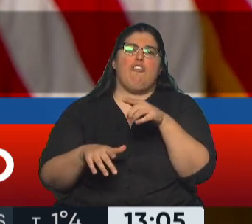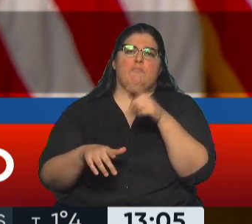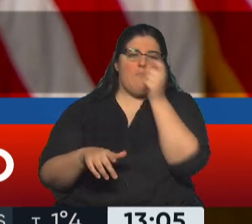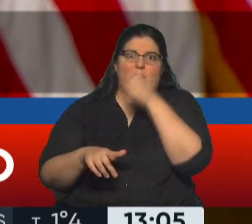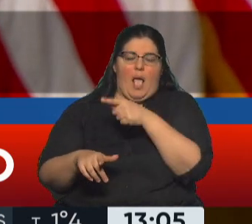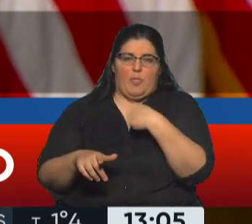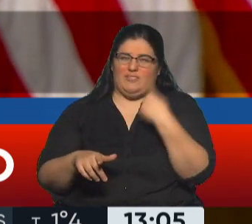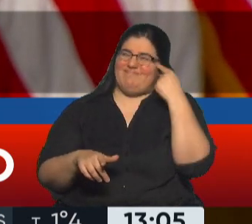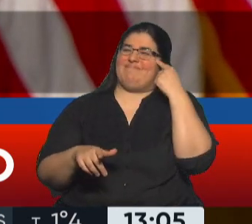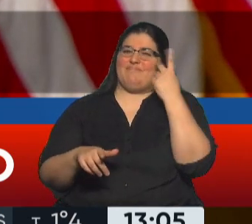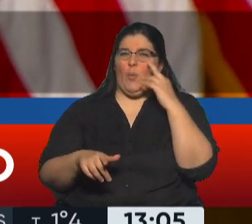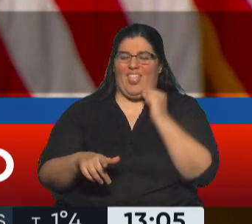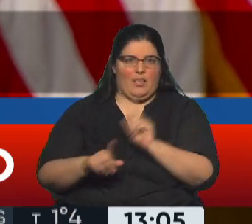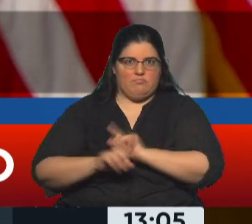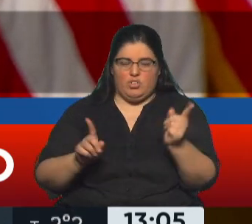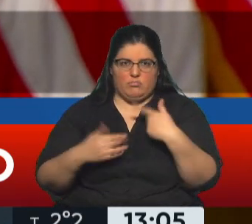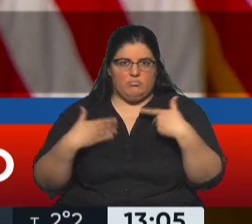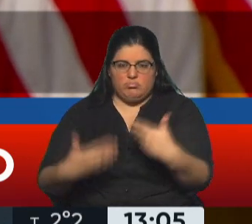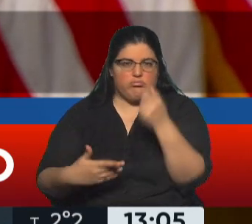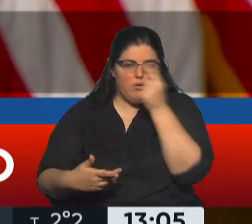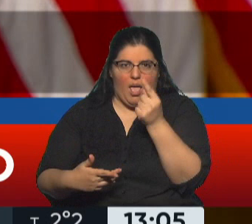anticipated. So what's happened?